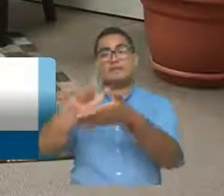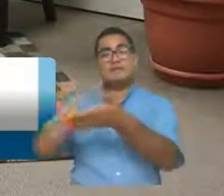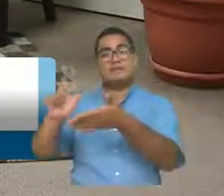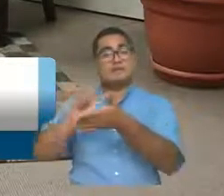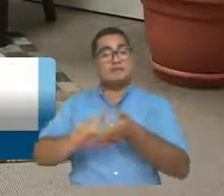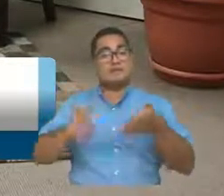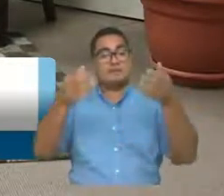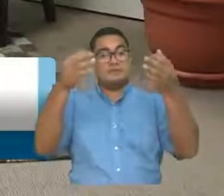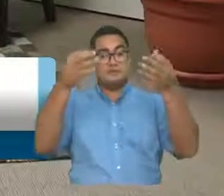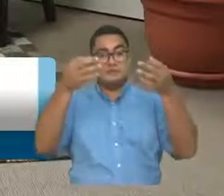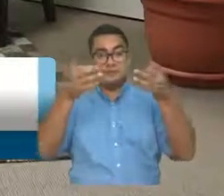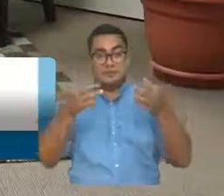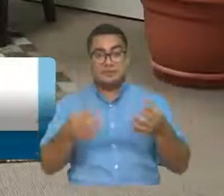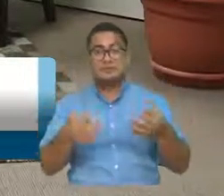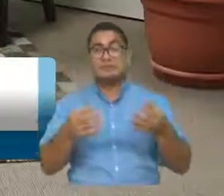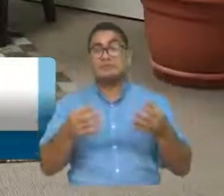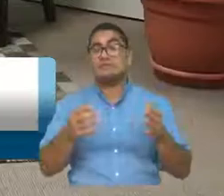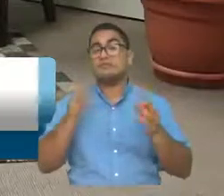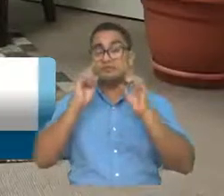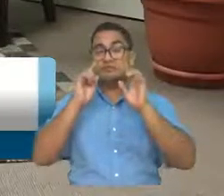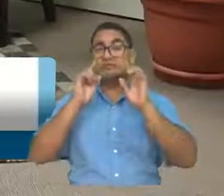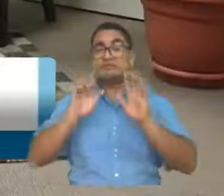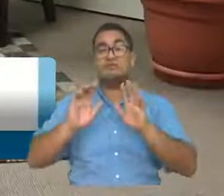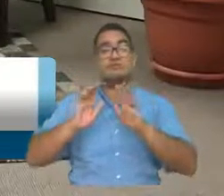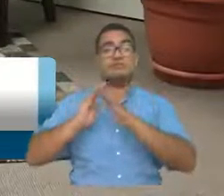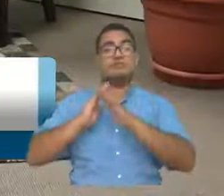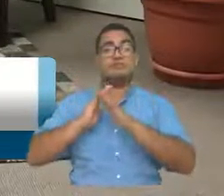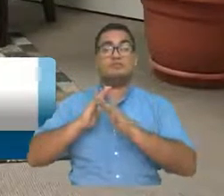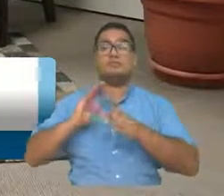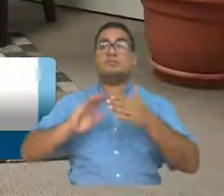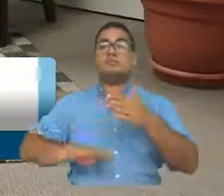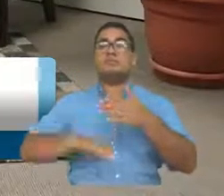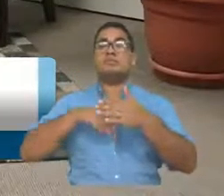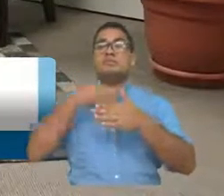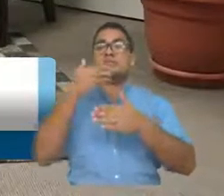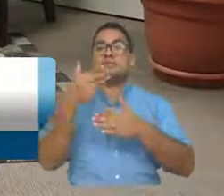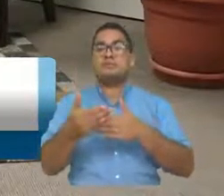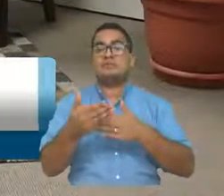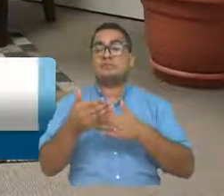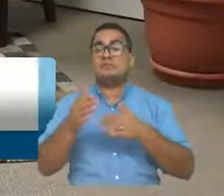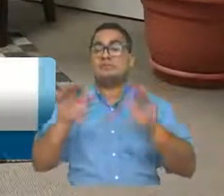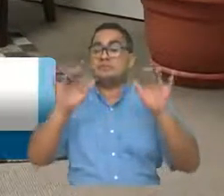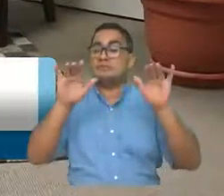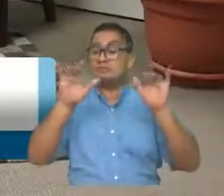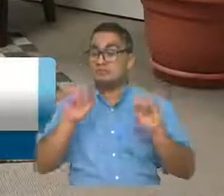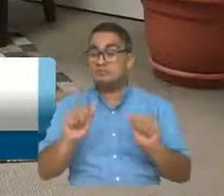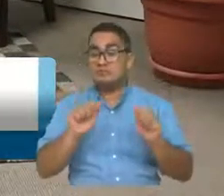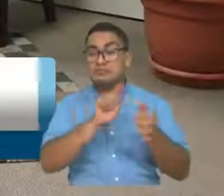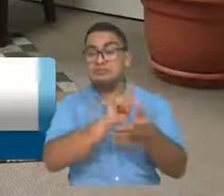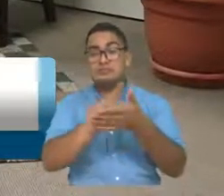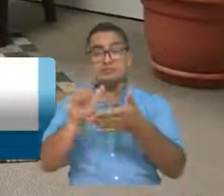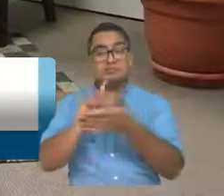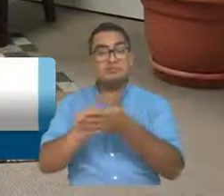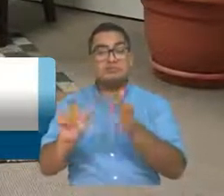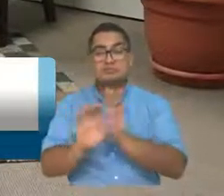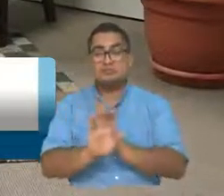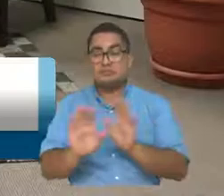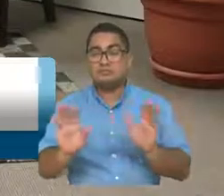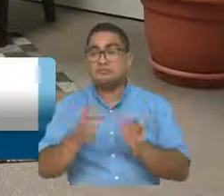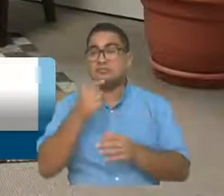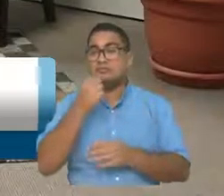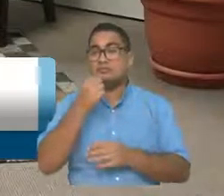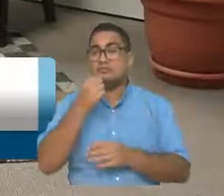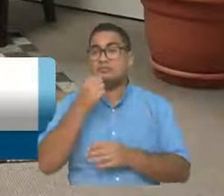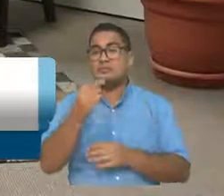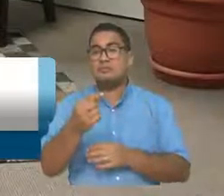escritorio, limpiarlo con un pañito que tenga agüita con cloro, para que si de esa manera todo lo que vos vayas con lo que vayas a